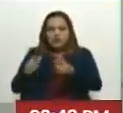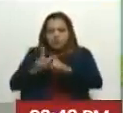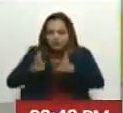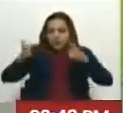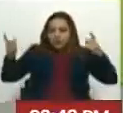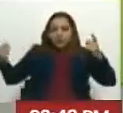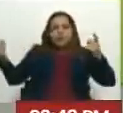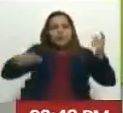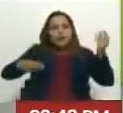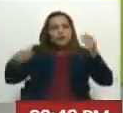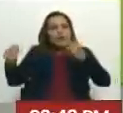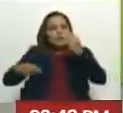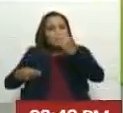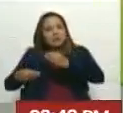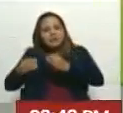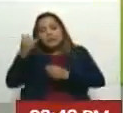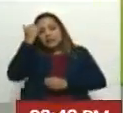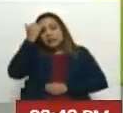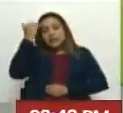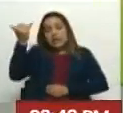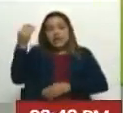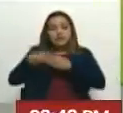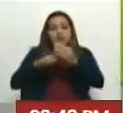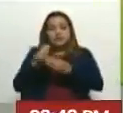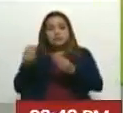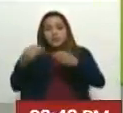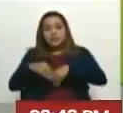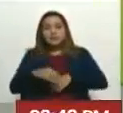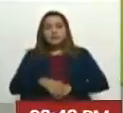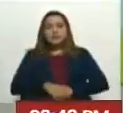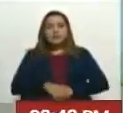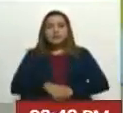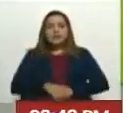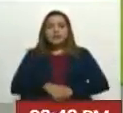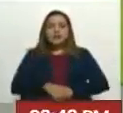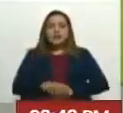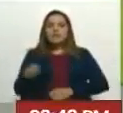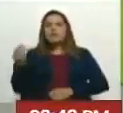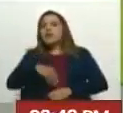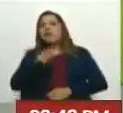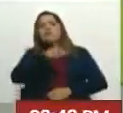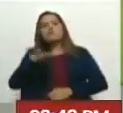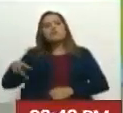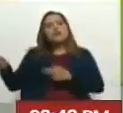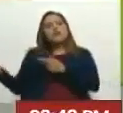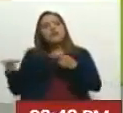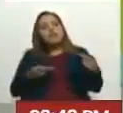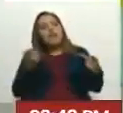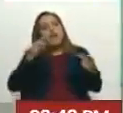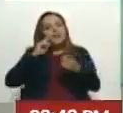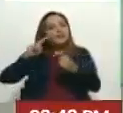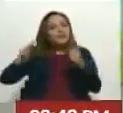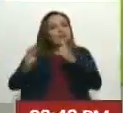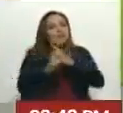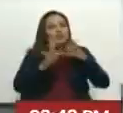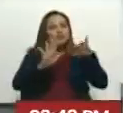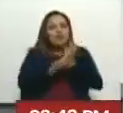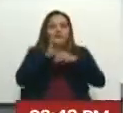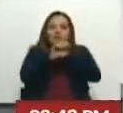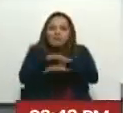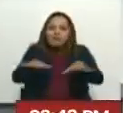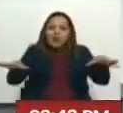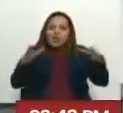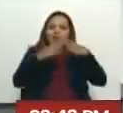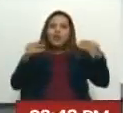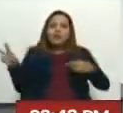¿no? Atreverse más, tanto que, bueno, son más los invitados, tienen la visión de desplegarse por todo el